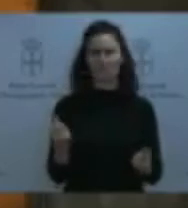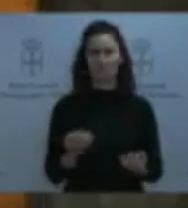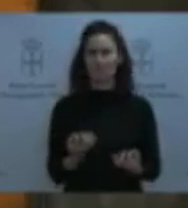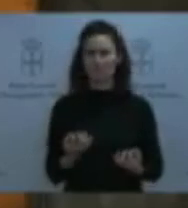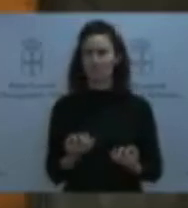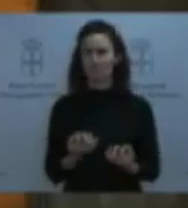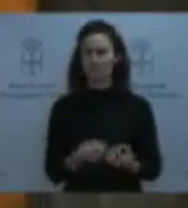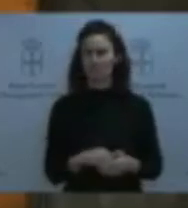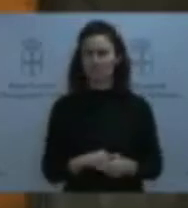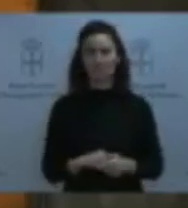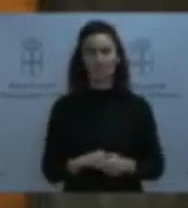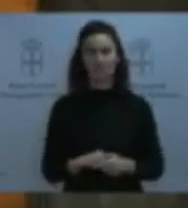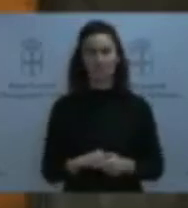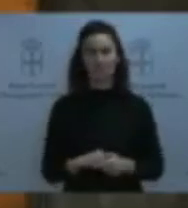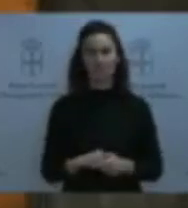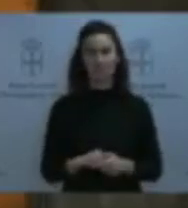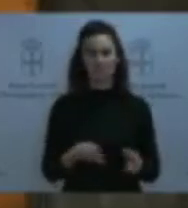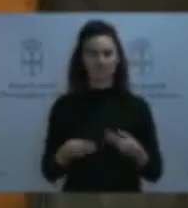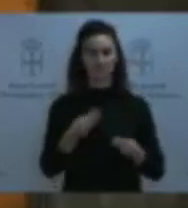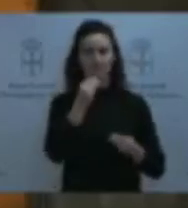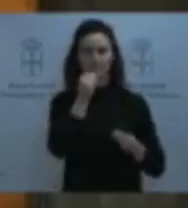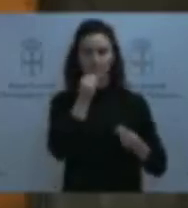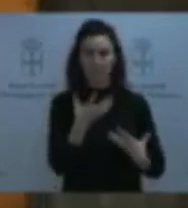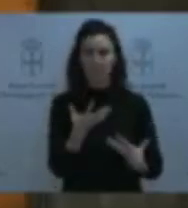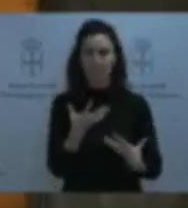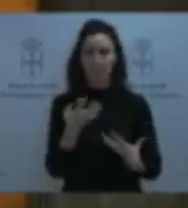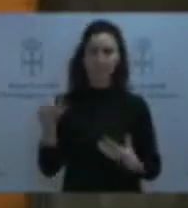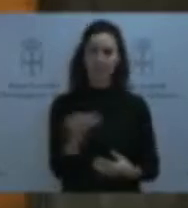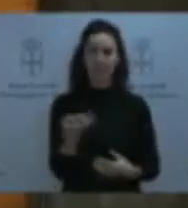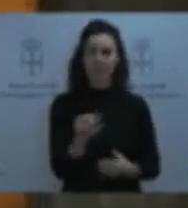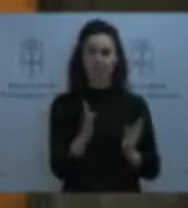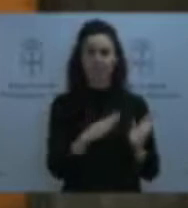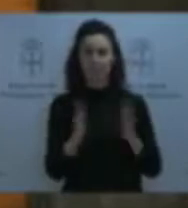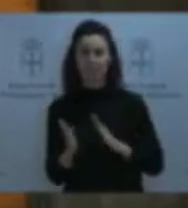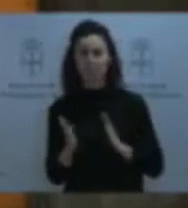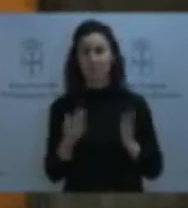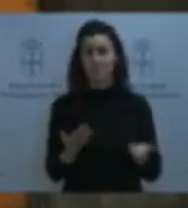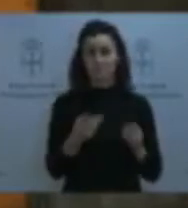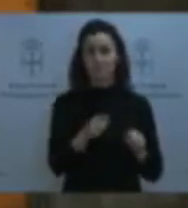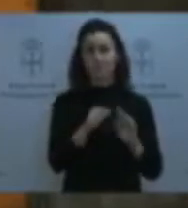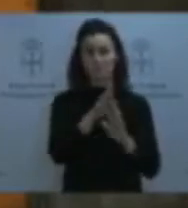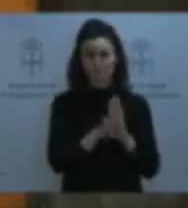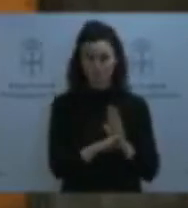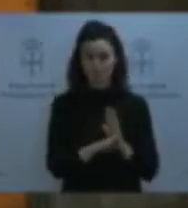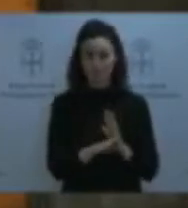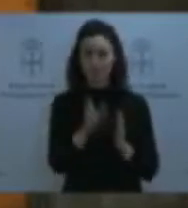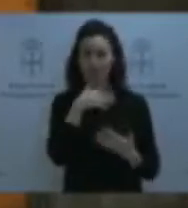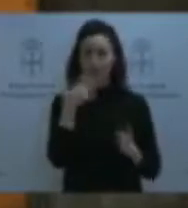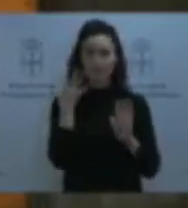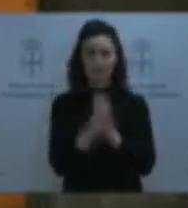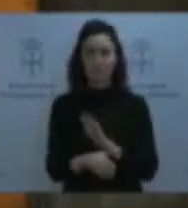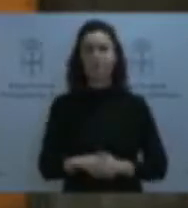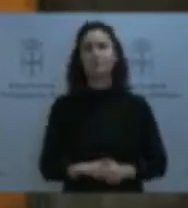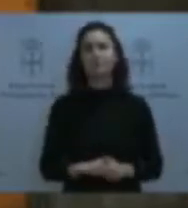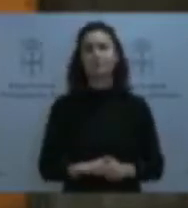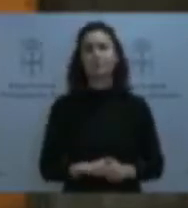de mejora muy importantes y de ahí se han tomado ya medidas que les pongo ahora mismo. Desde el Servicio de Pediatría se han